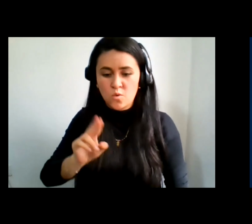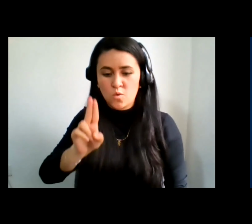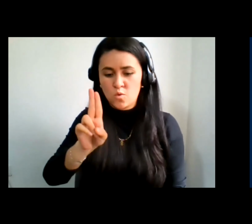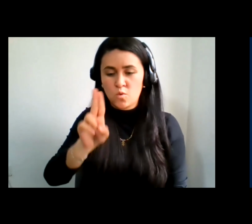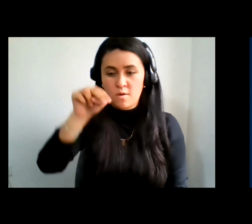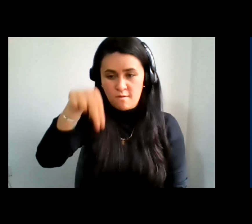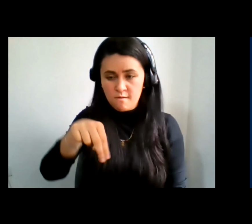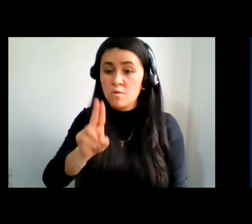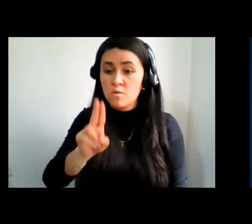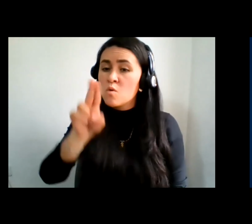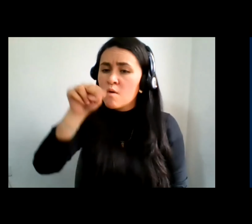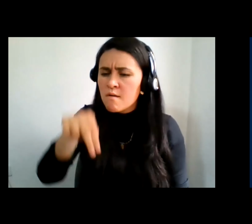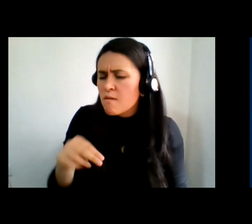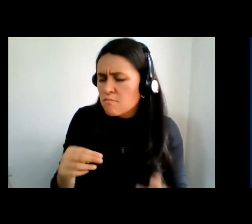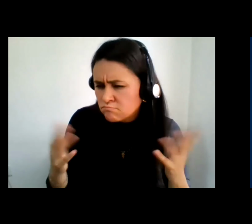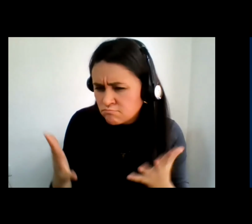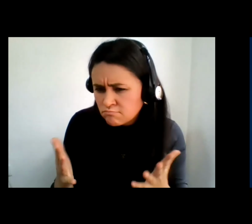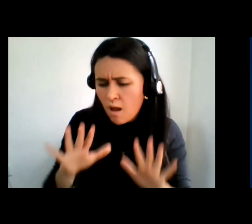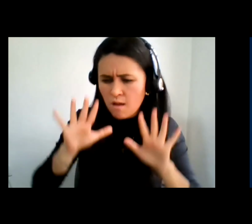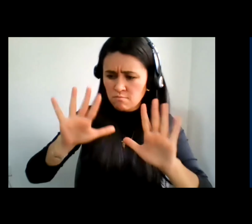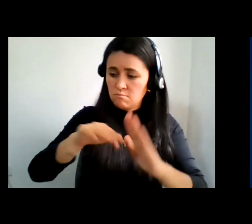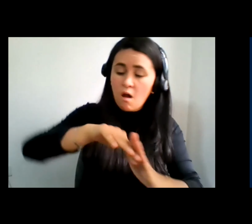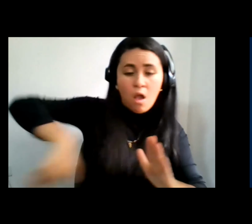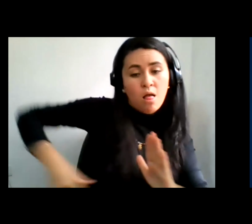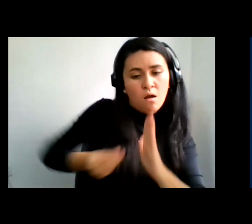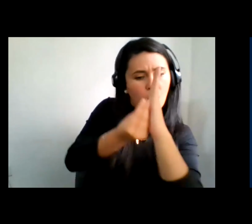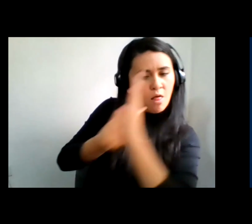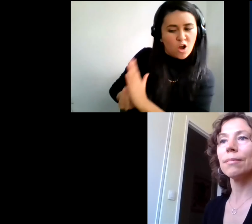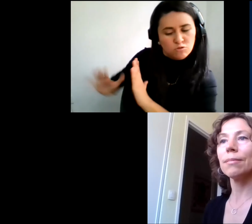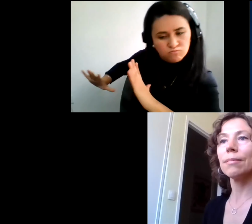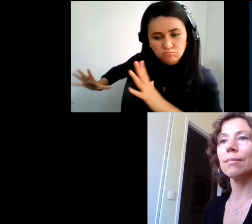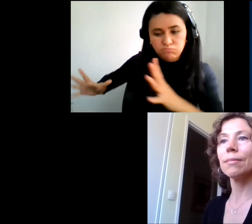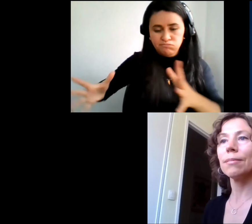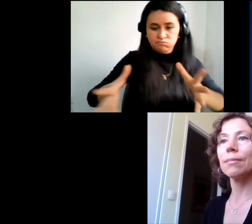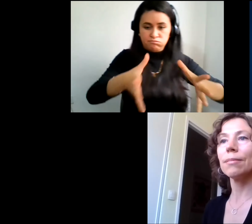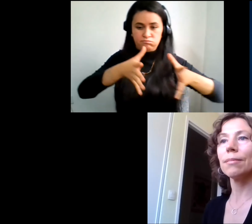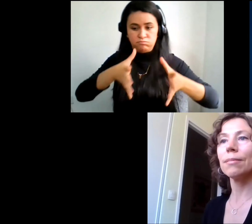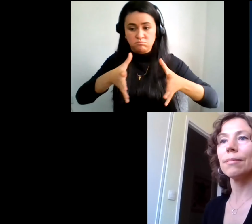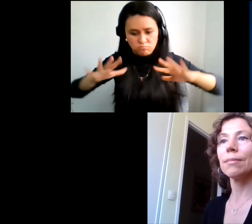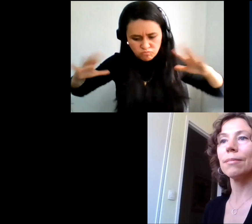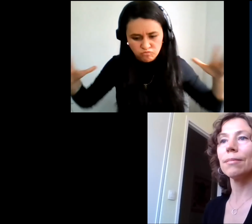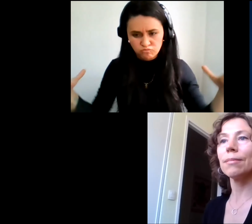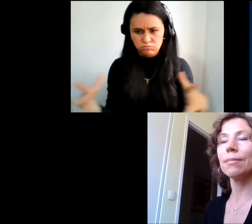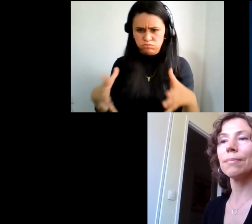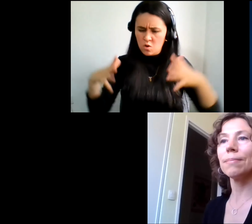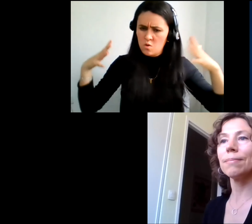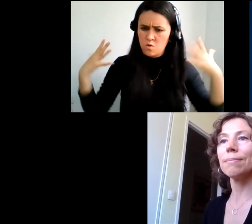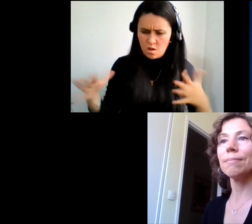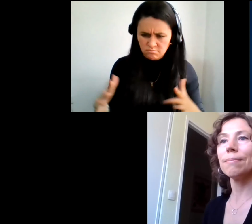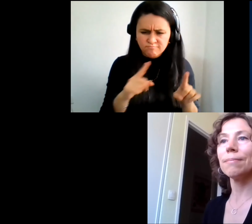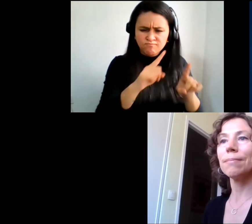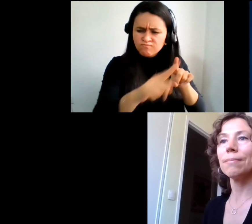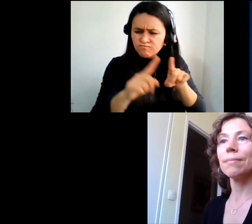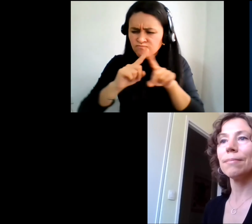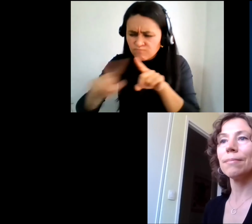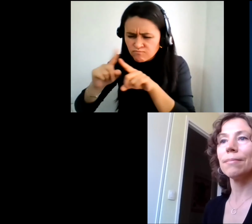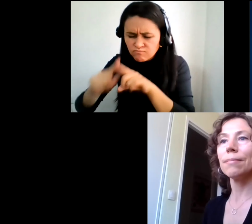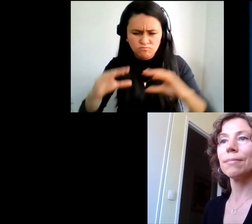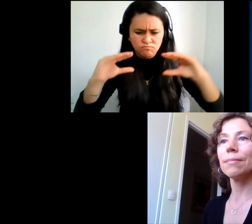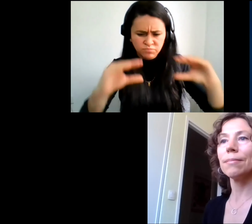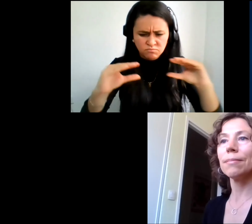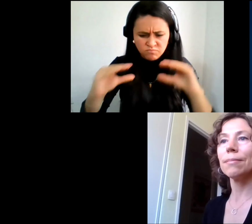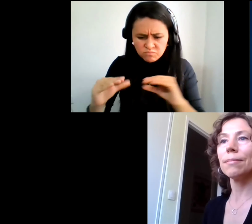la iniciativa de no dejar a nadie atrás. Asimismo, participa en distintas plataformas